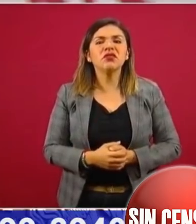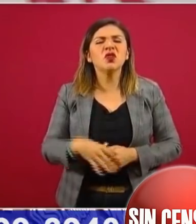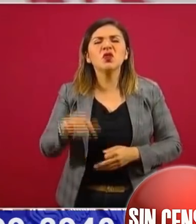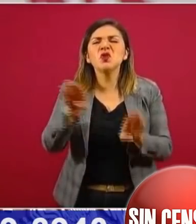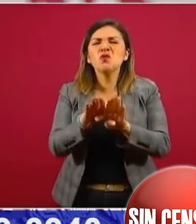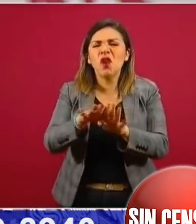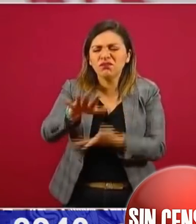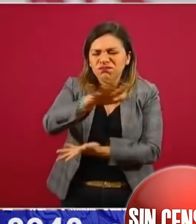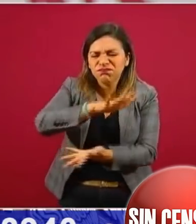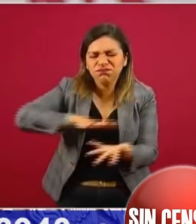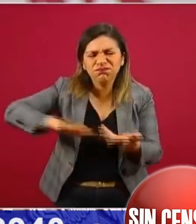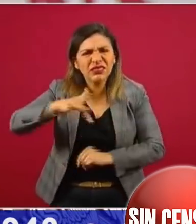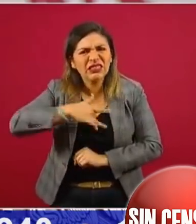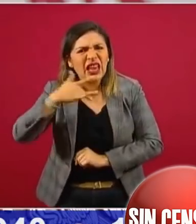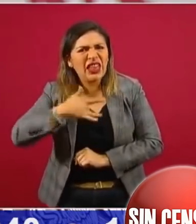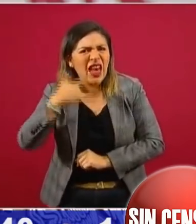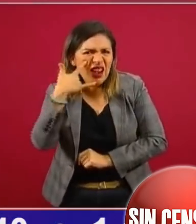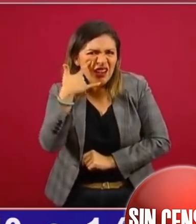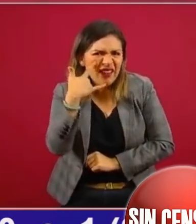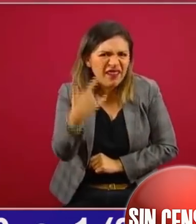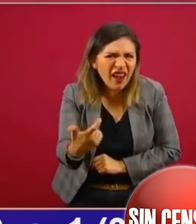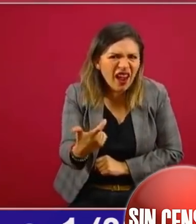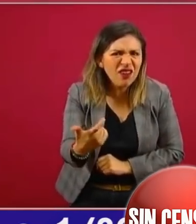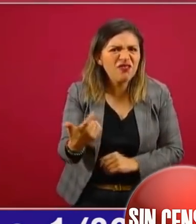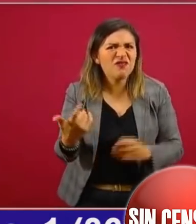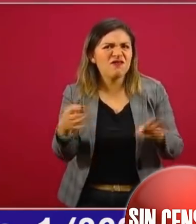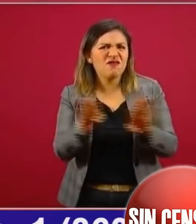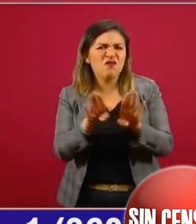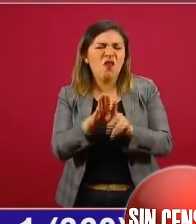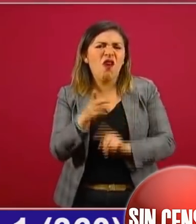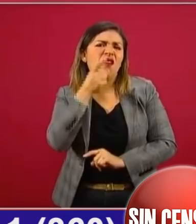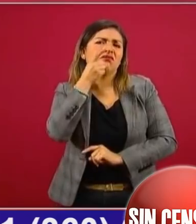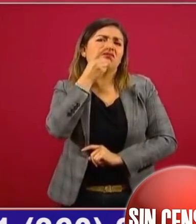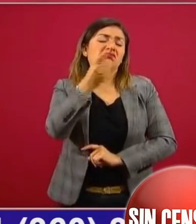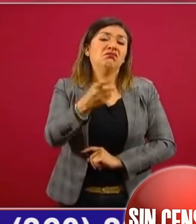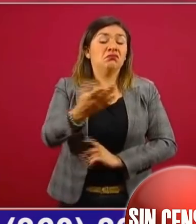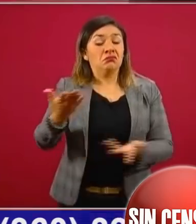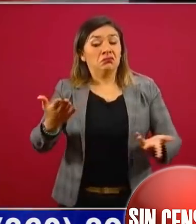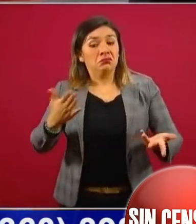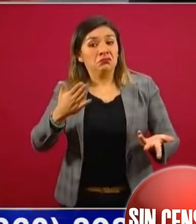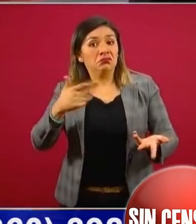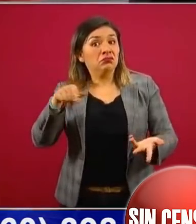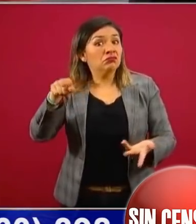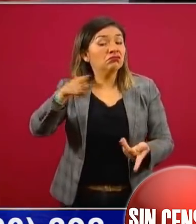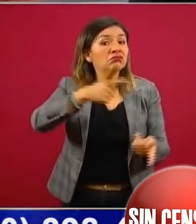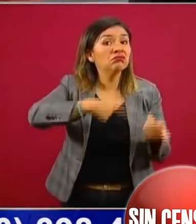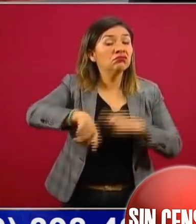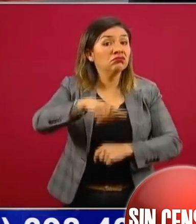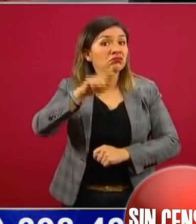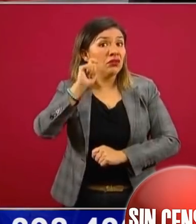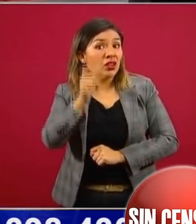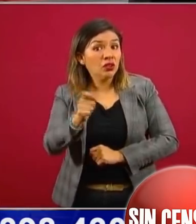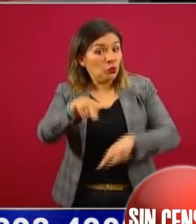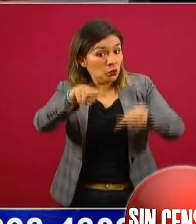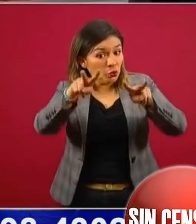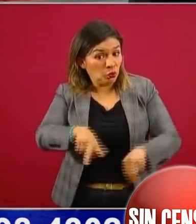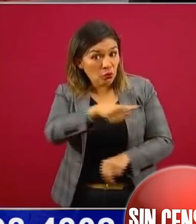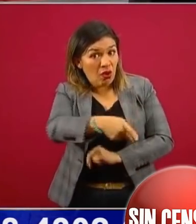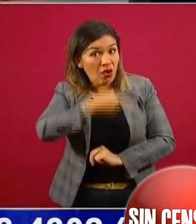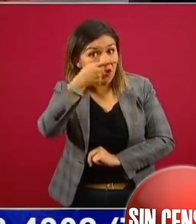enrarecer el ambiente y poder decir, no son los casos que